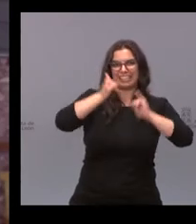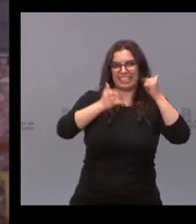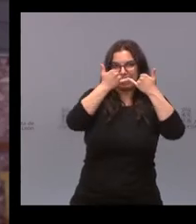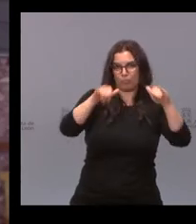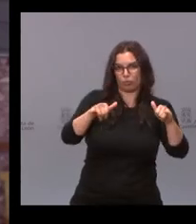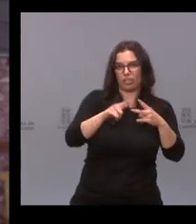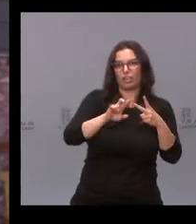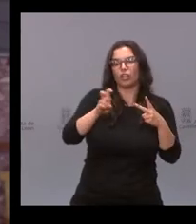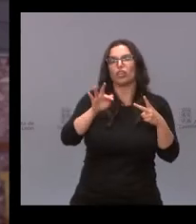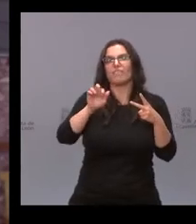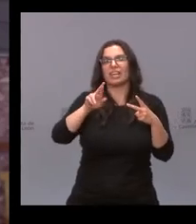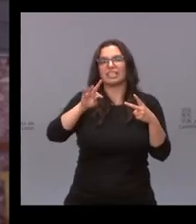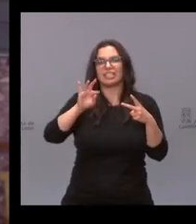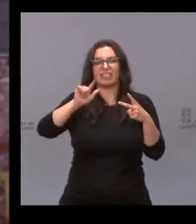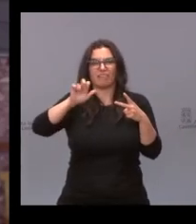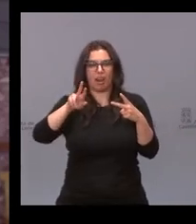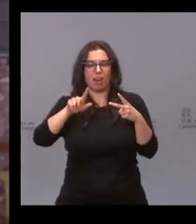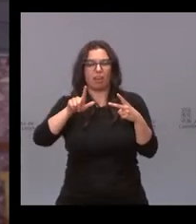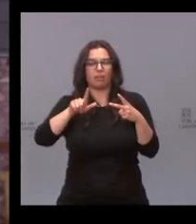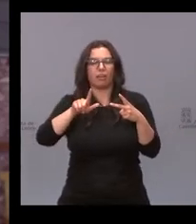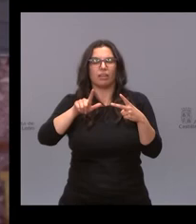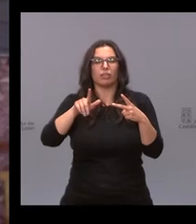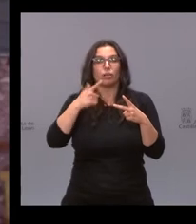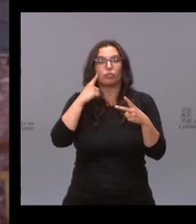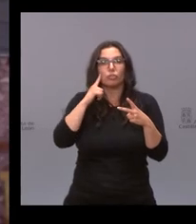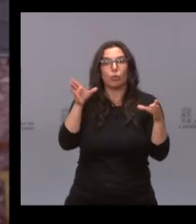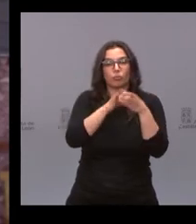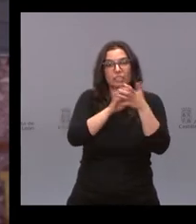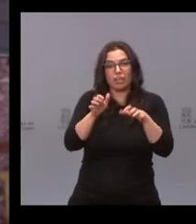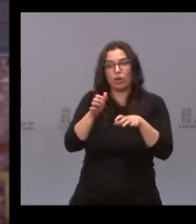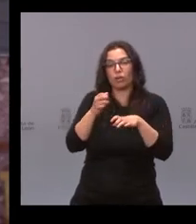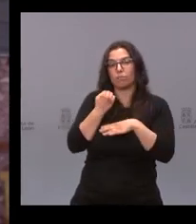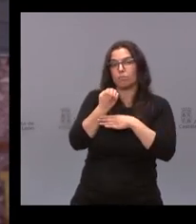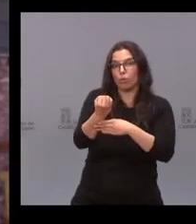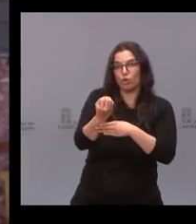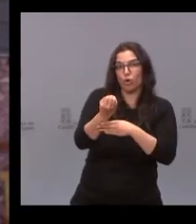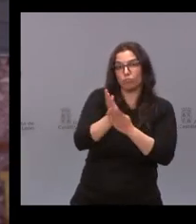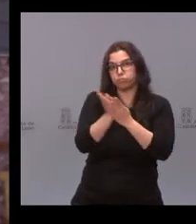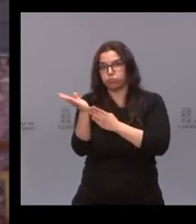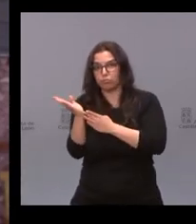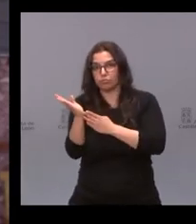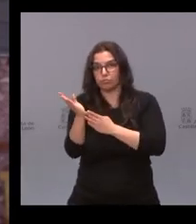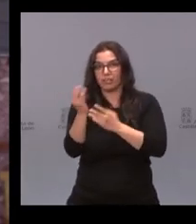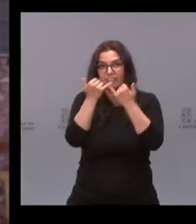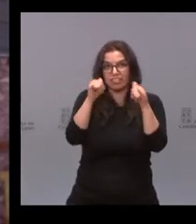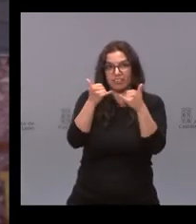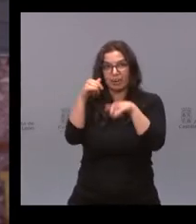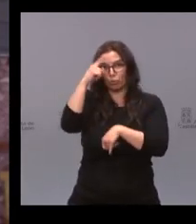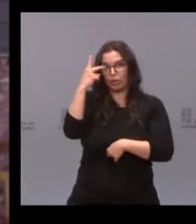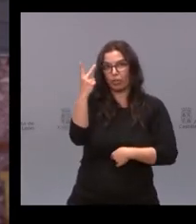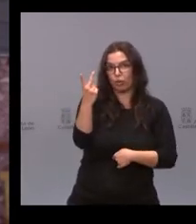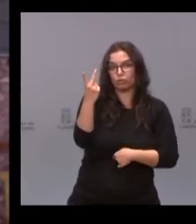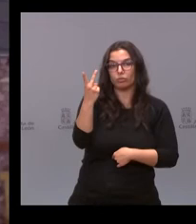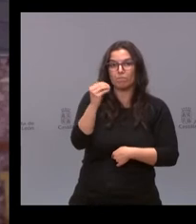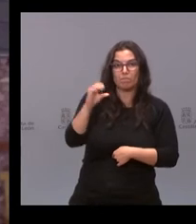pregunto si la Junta se plantea apoyar de alguna otra manera estos festivales culturales. Y una